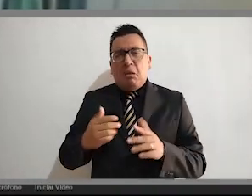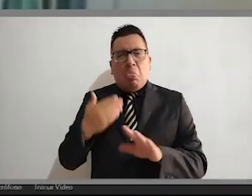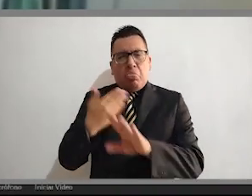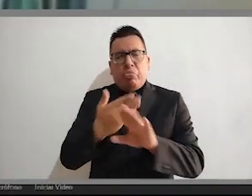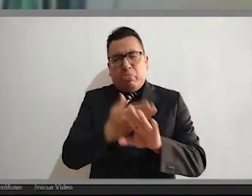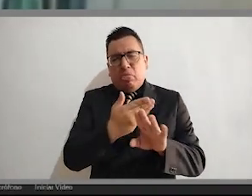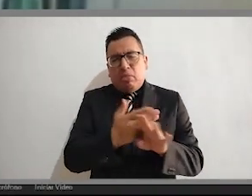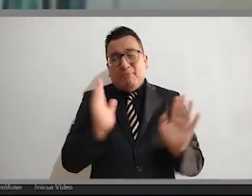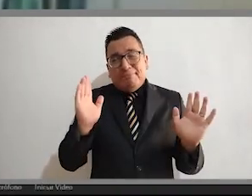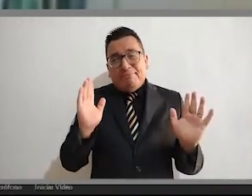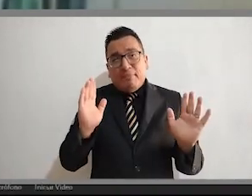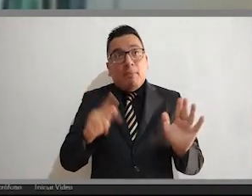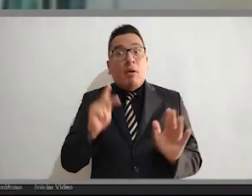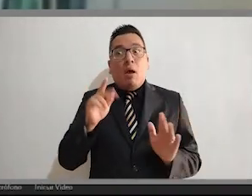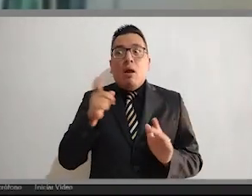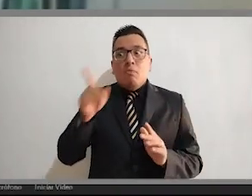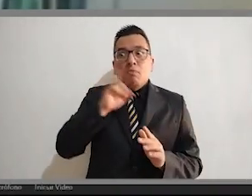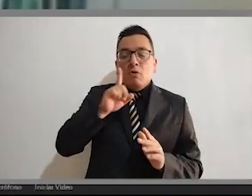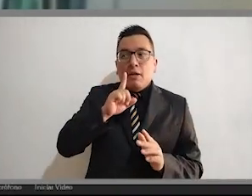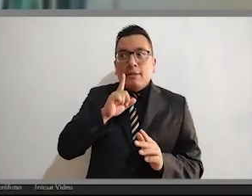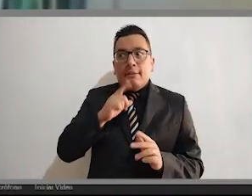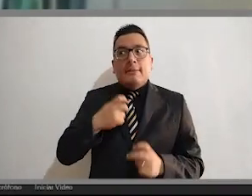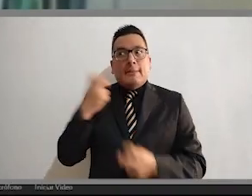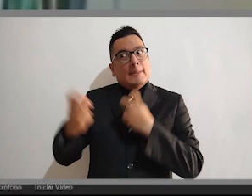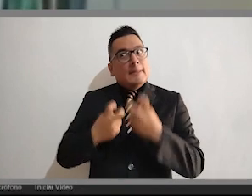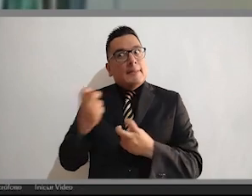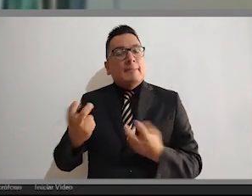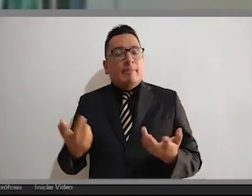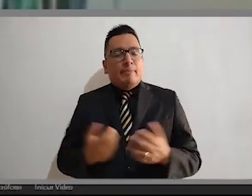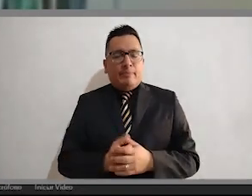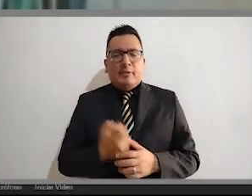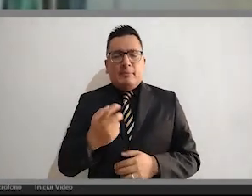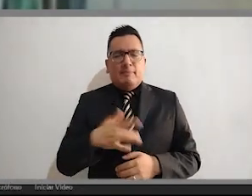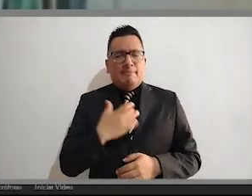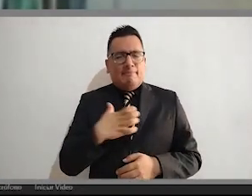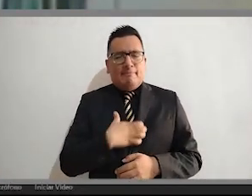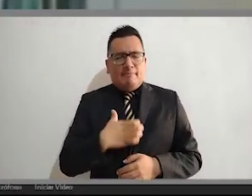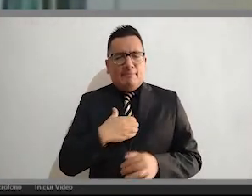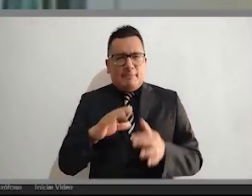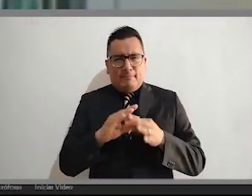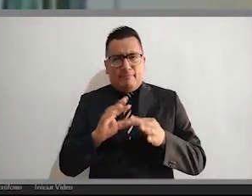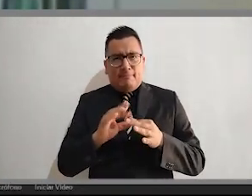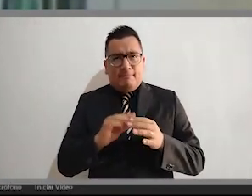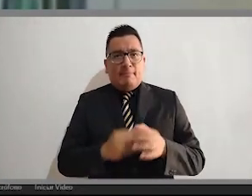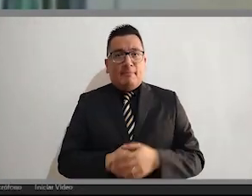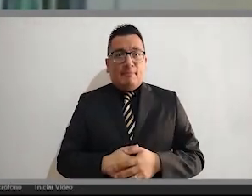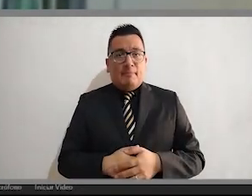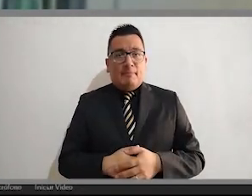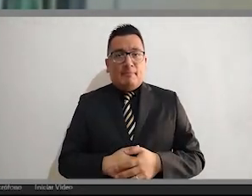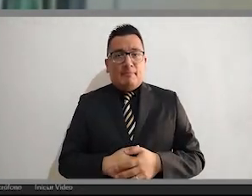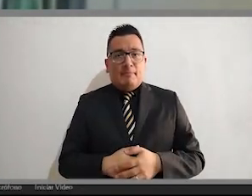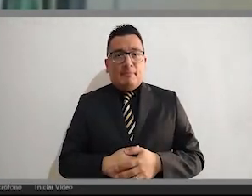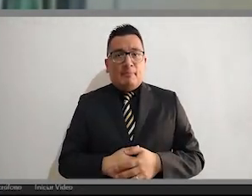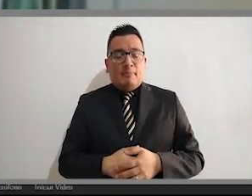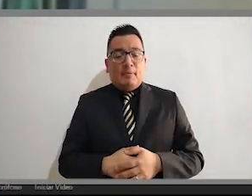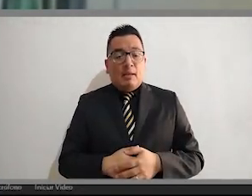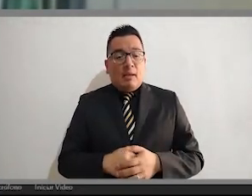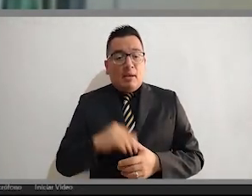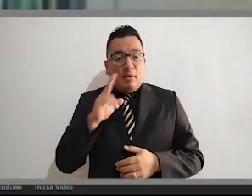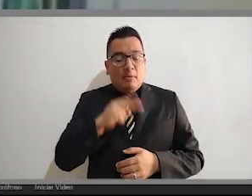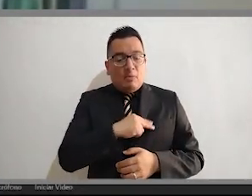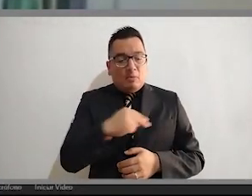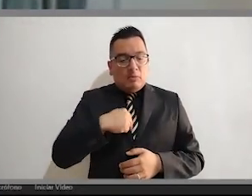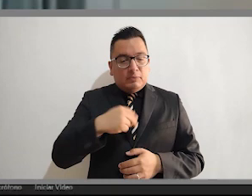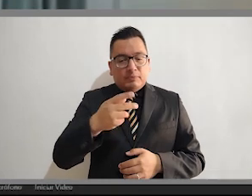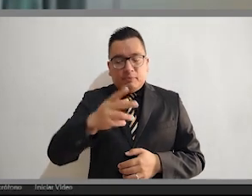por el género. Entonces a mí la verdad es que estoy muy emocionada por estar, pues para platicarles un poco de lo que